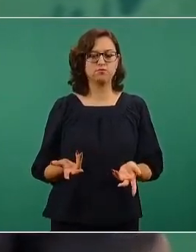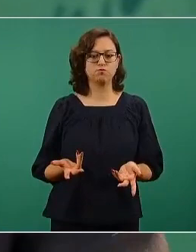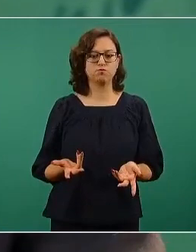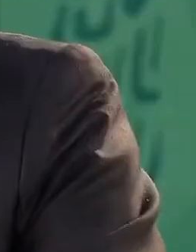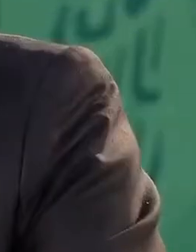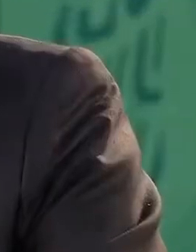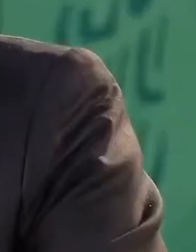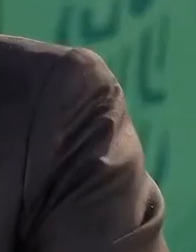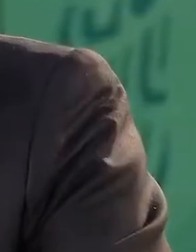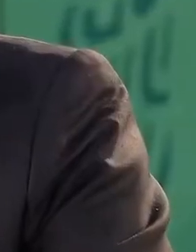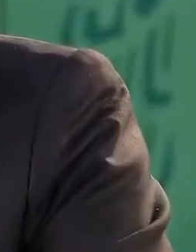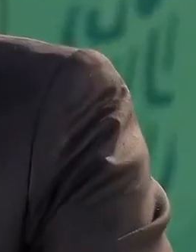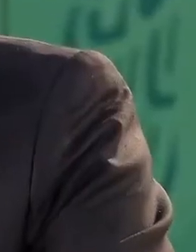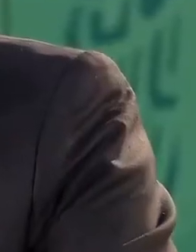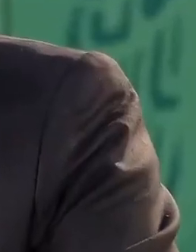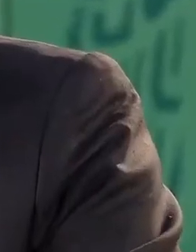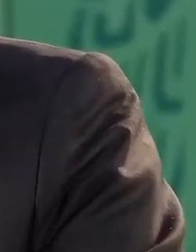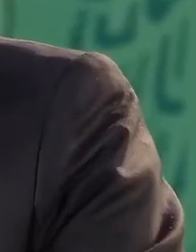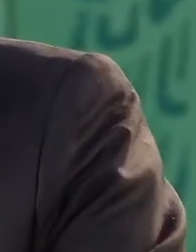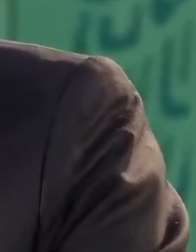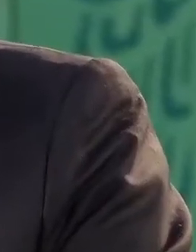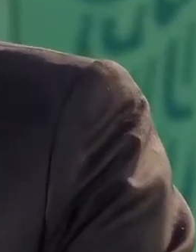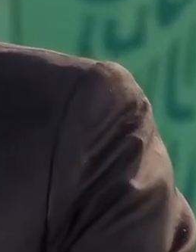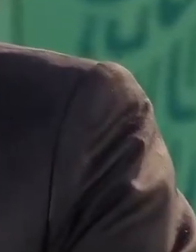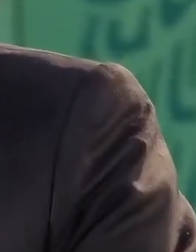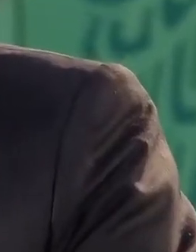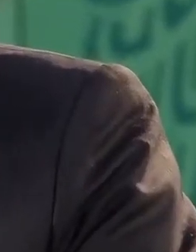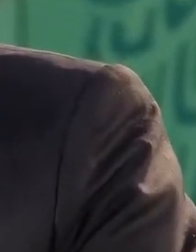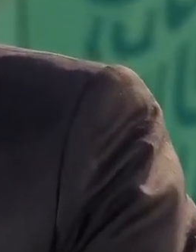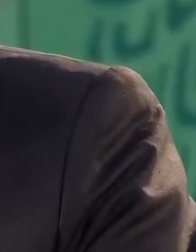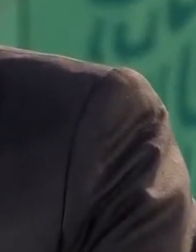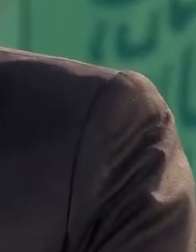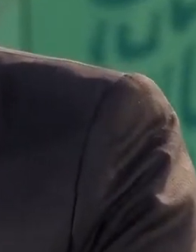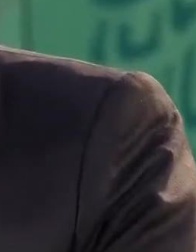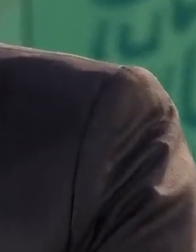llevado a cabo de esta forma